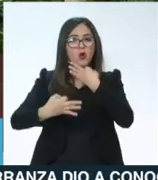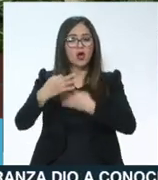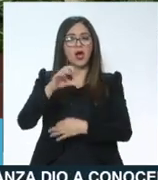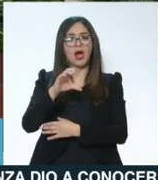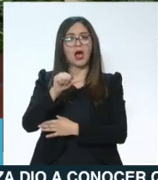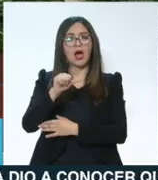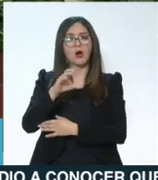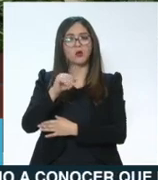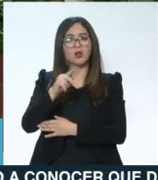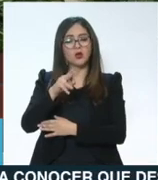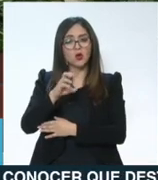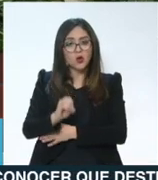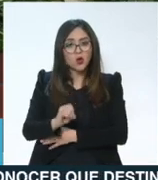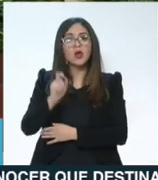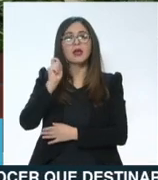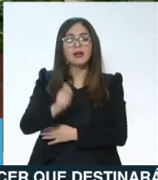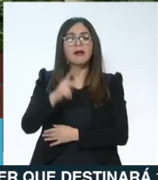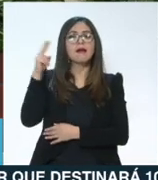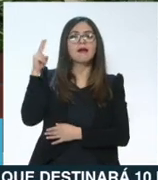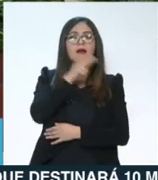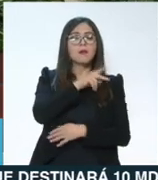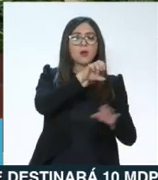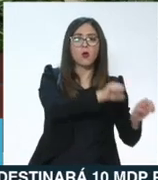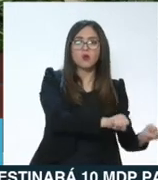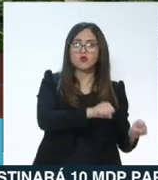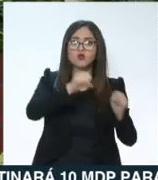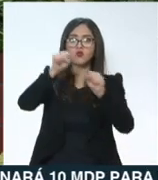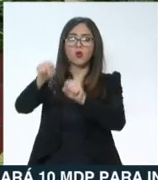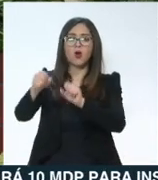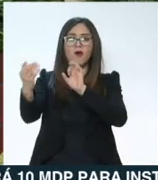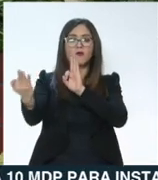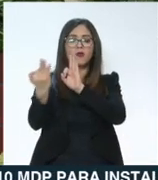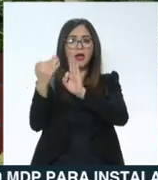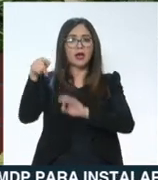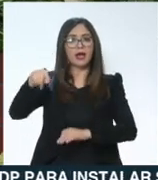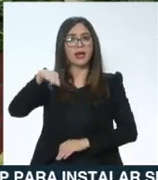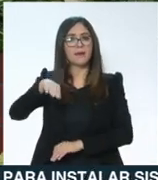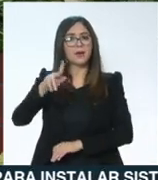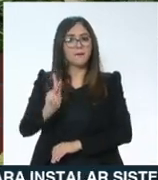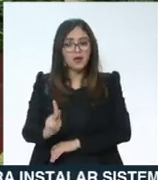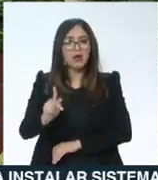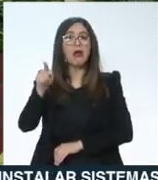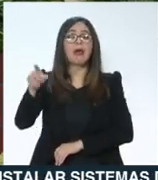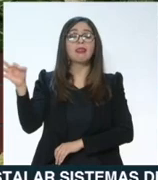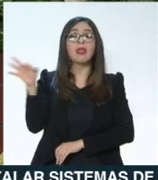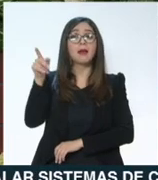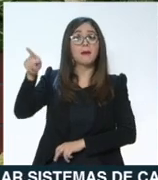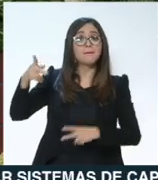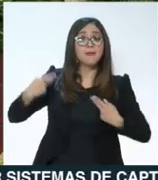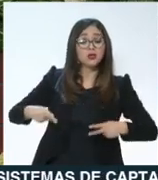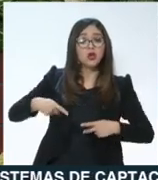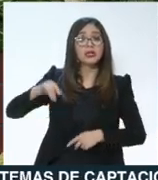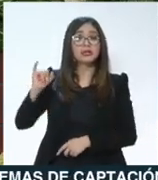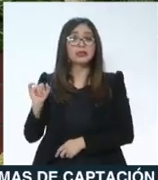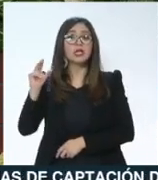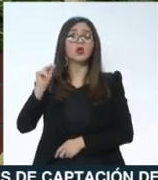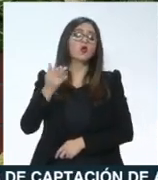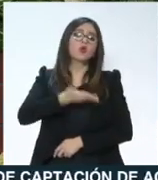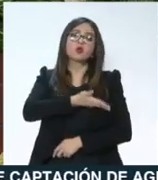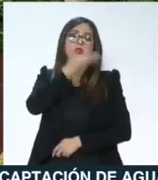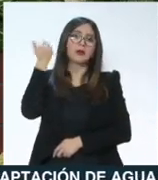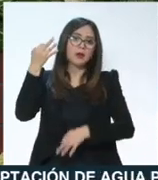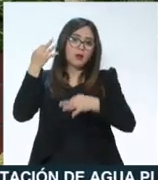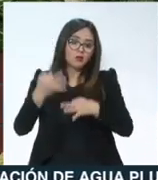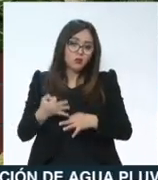obligatoriedad de trasladar de manera inmediata ante la autoridad correspondiente a quien se presume cometió un ilícito, ¿no? Okay. Es decir, el